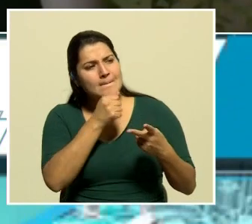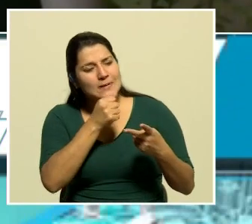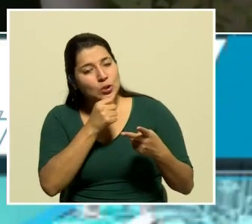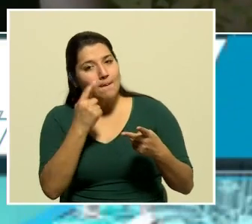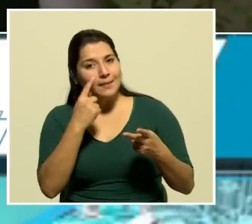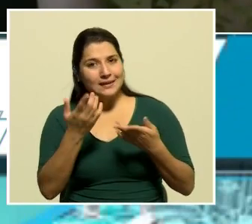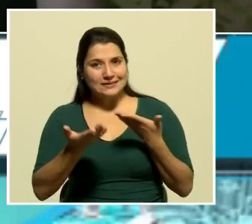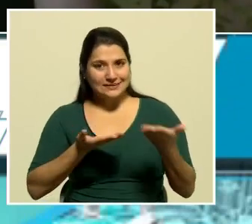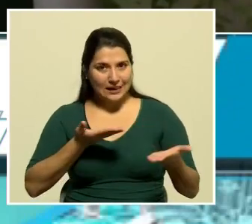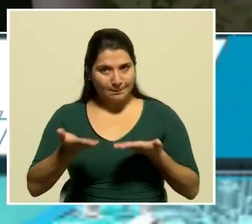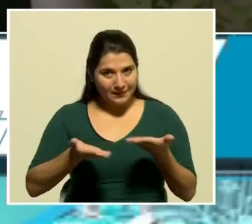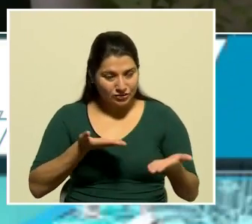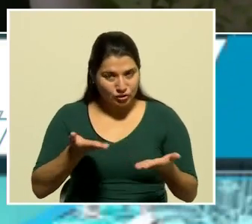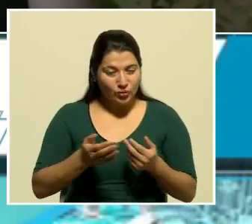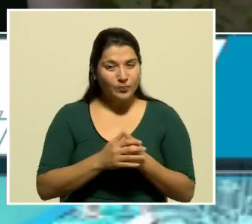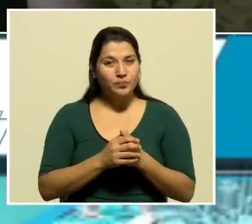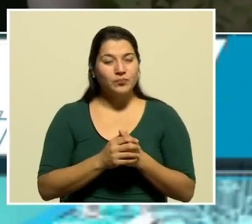servicio.